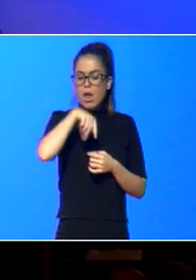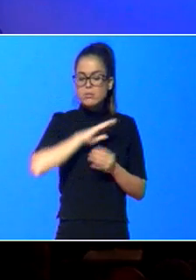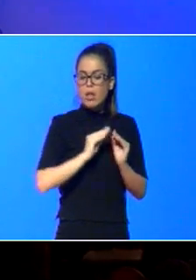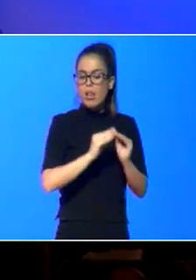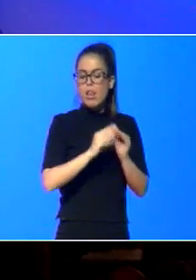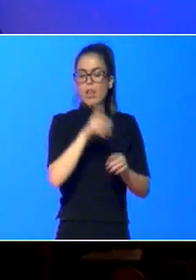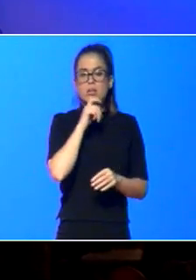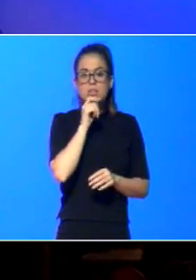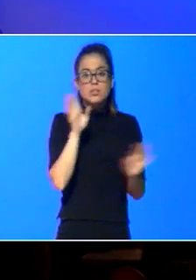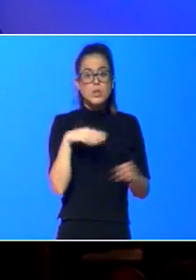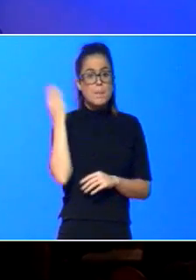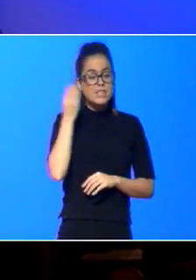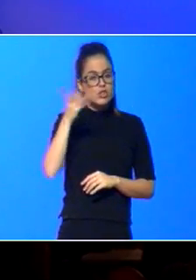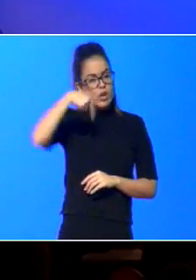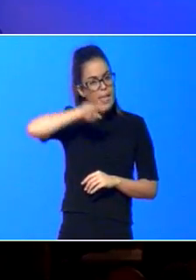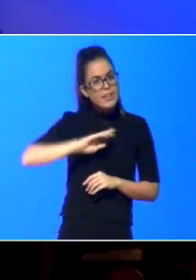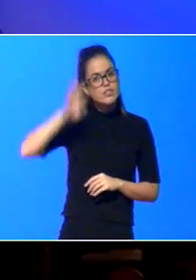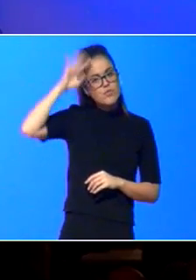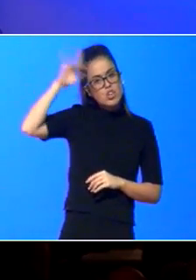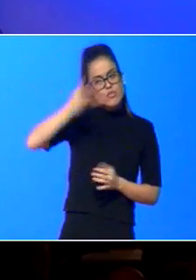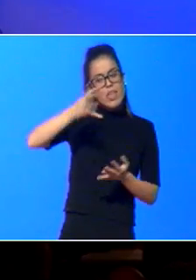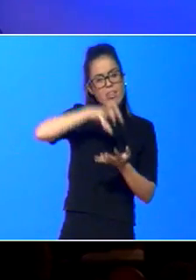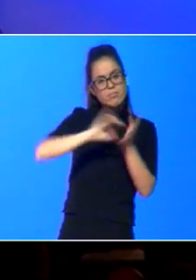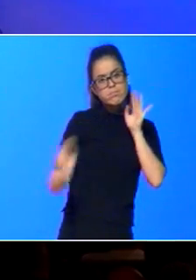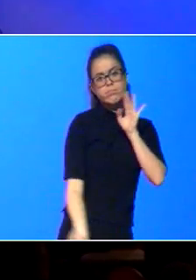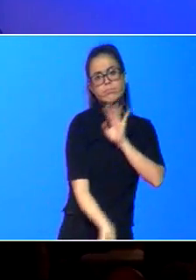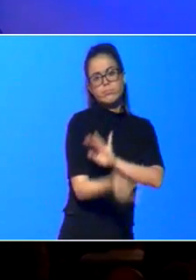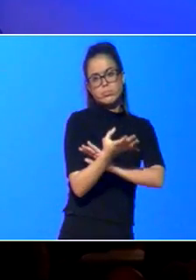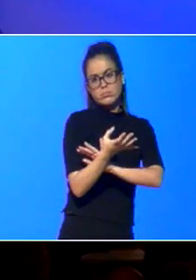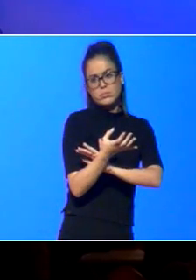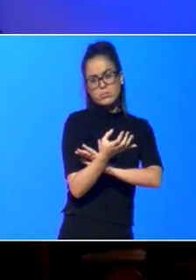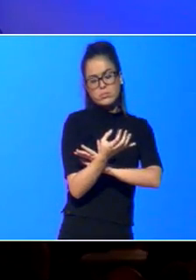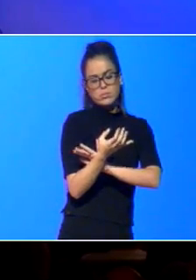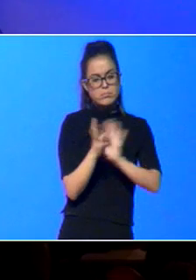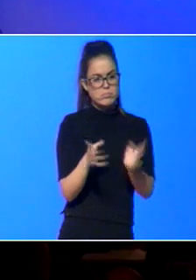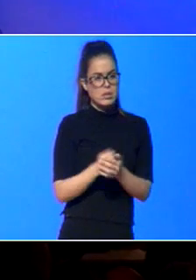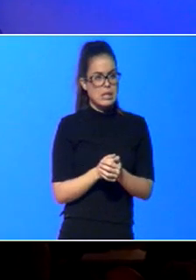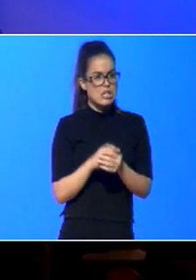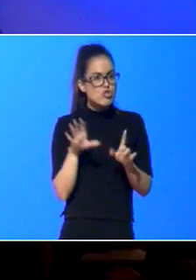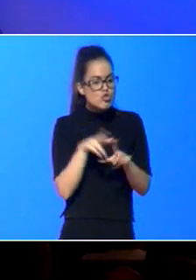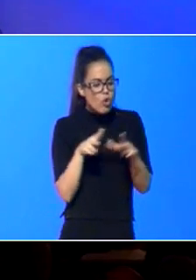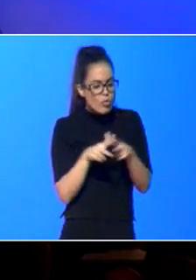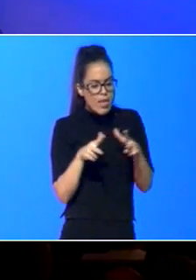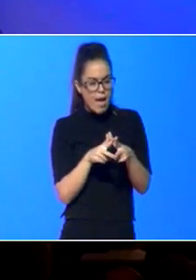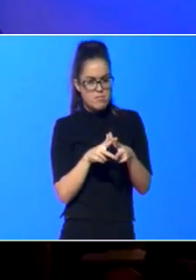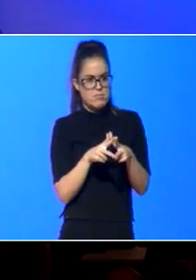intentando desarrollar una filosofía de centro, que sea cultural, que sea social, y bueno,